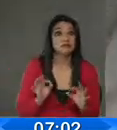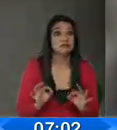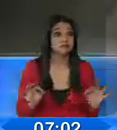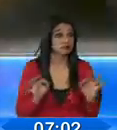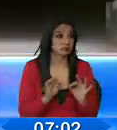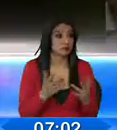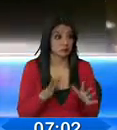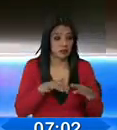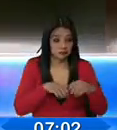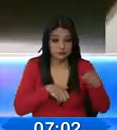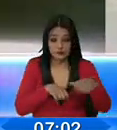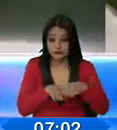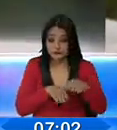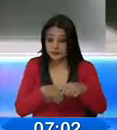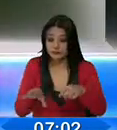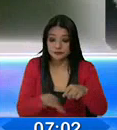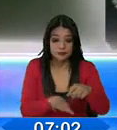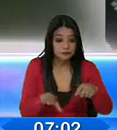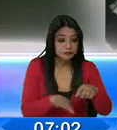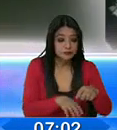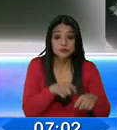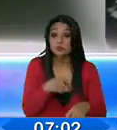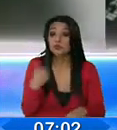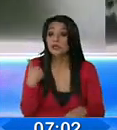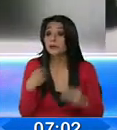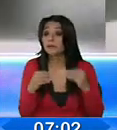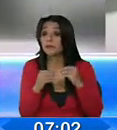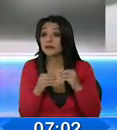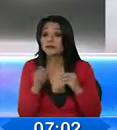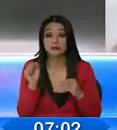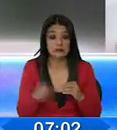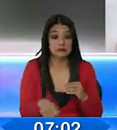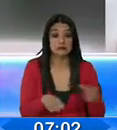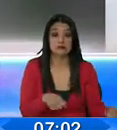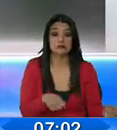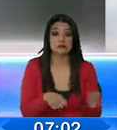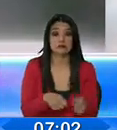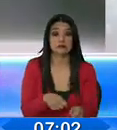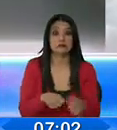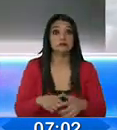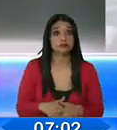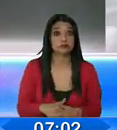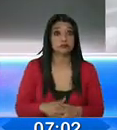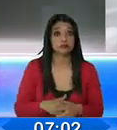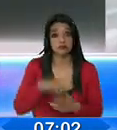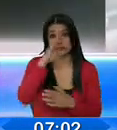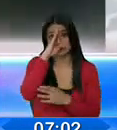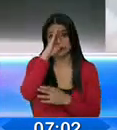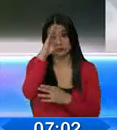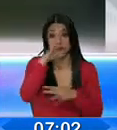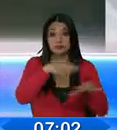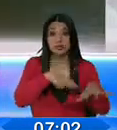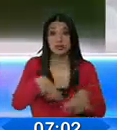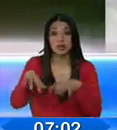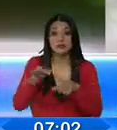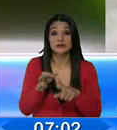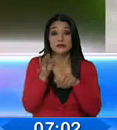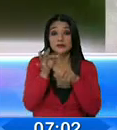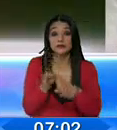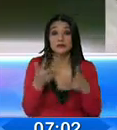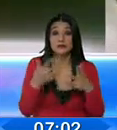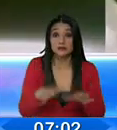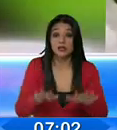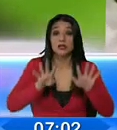más ahí, tranquilo. ¿Tiene algo más en su poder? Mi teléfono. El operativo permitió la detención de los 9 sospechosos